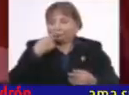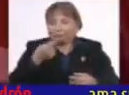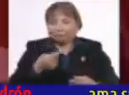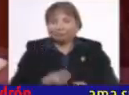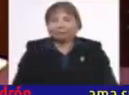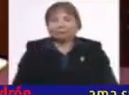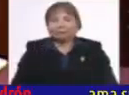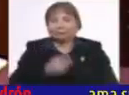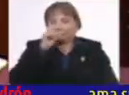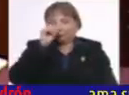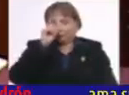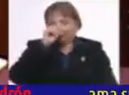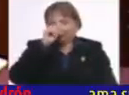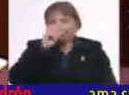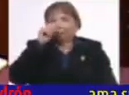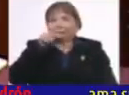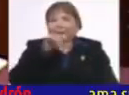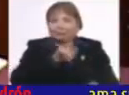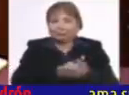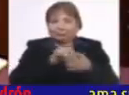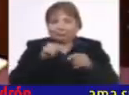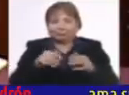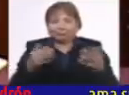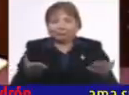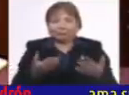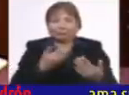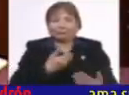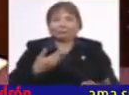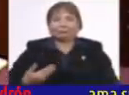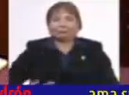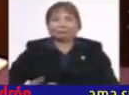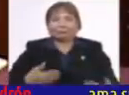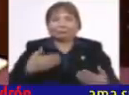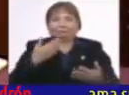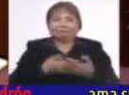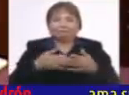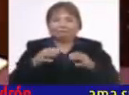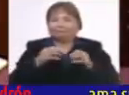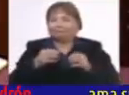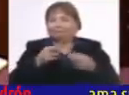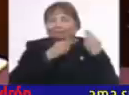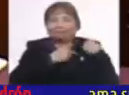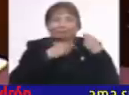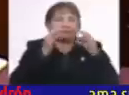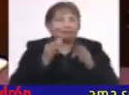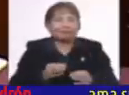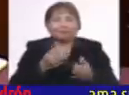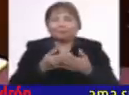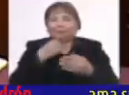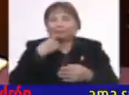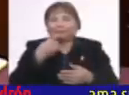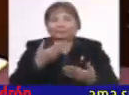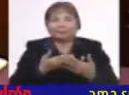lo difícil que iba a ser en este gobierno desarrollar una función primordial como es